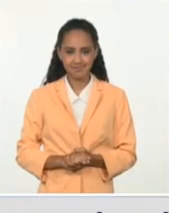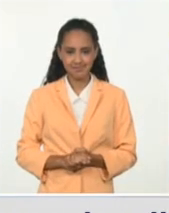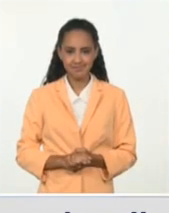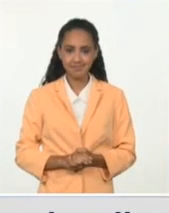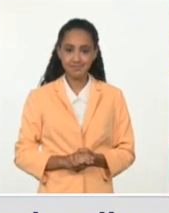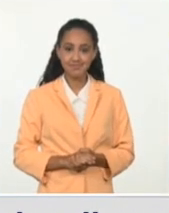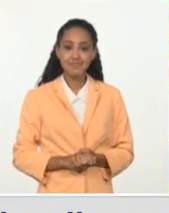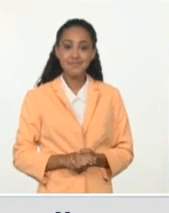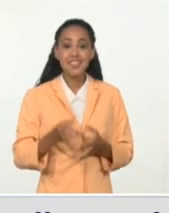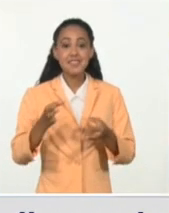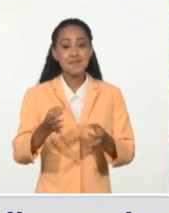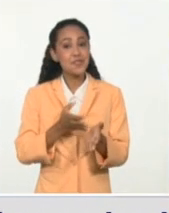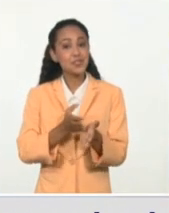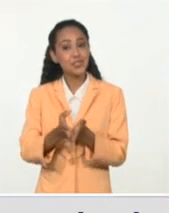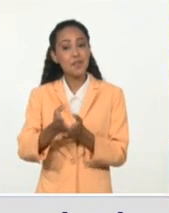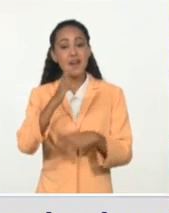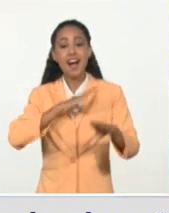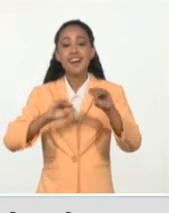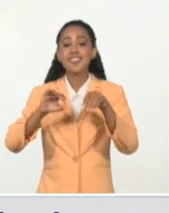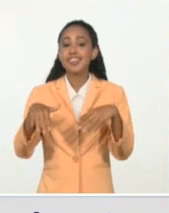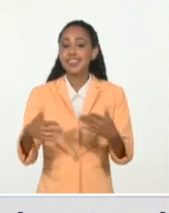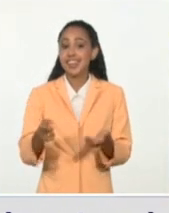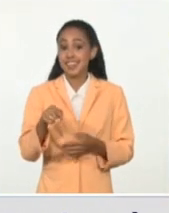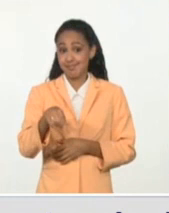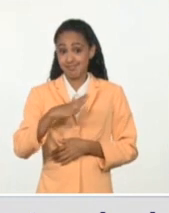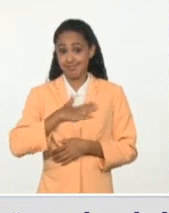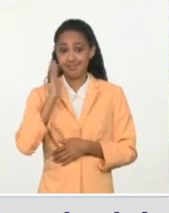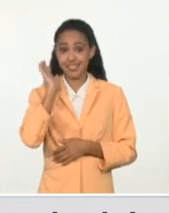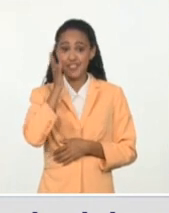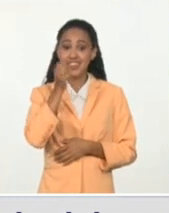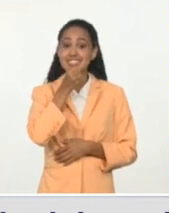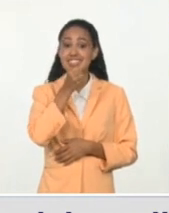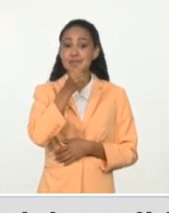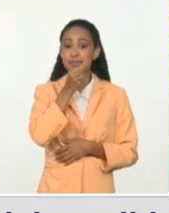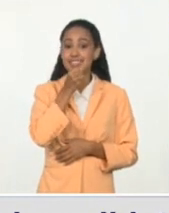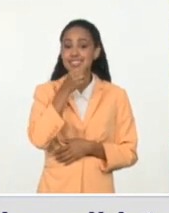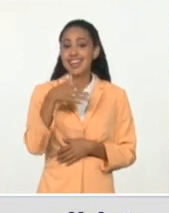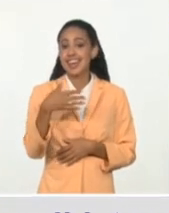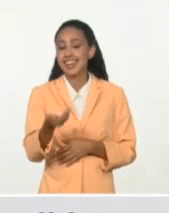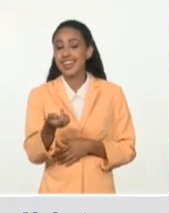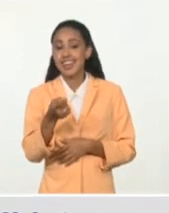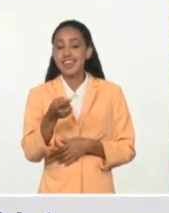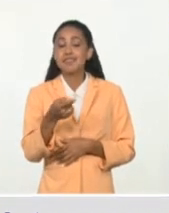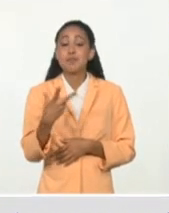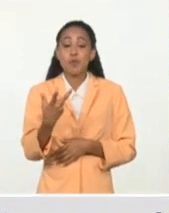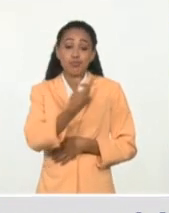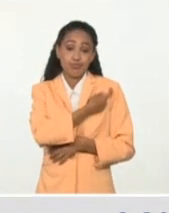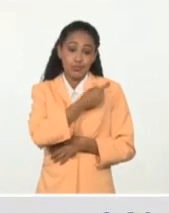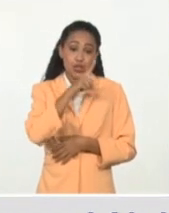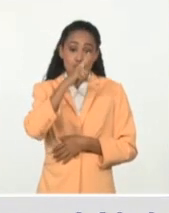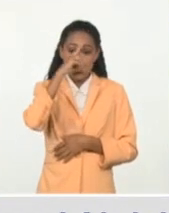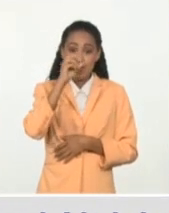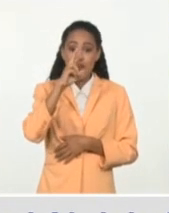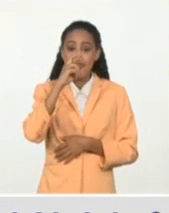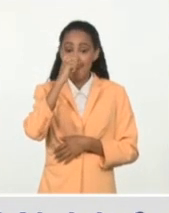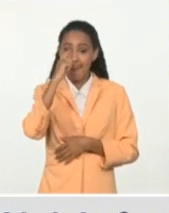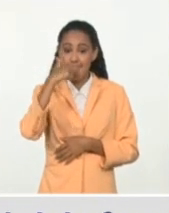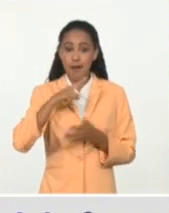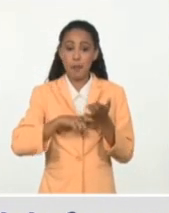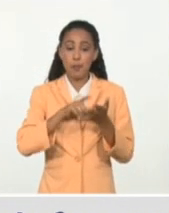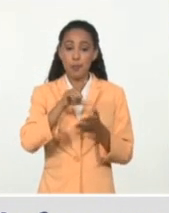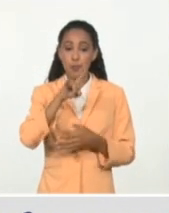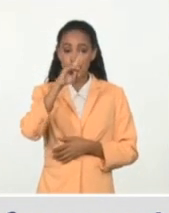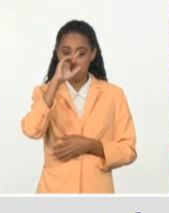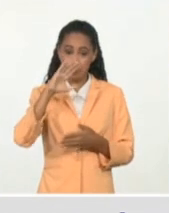Y continuamos hablando en nuestra conferencia de prensa sobre Soberana Plus, candidato vacunal anti-COVID-19 del